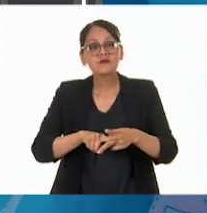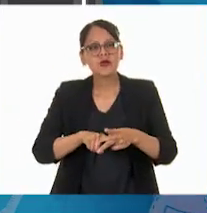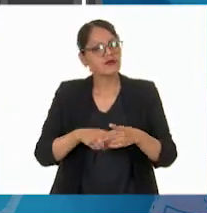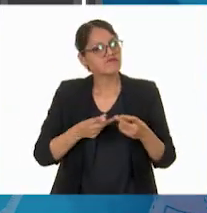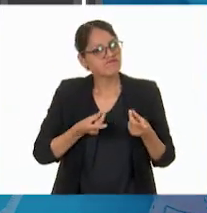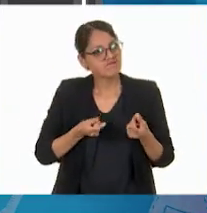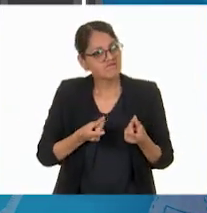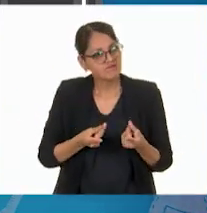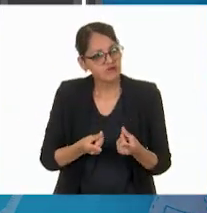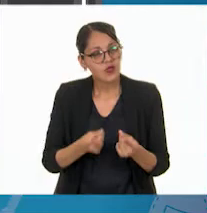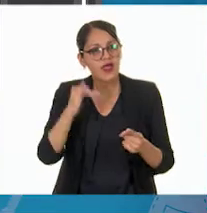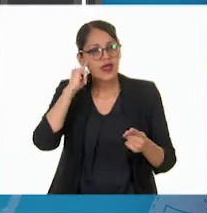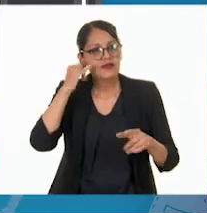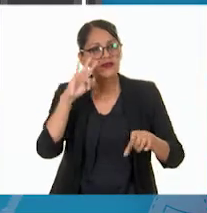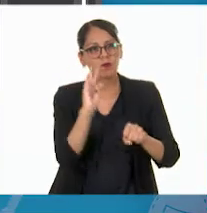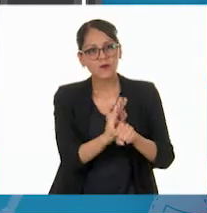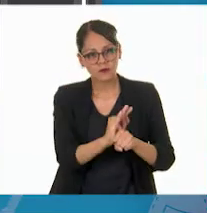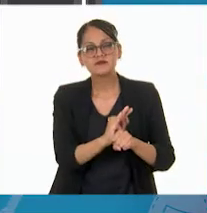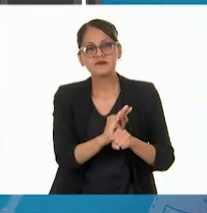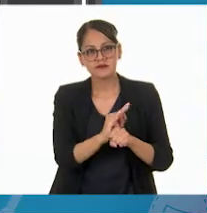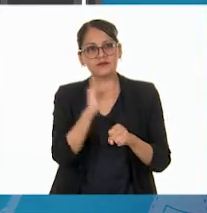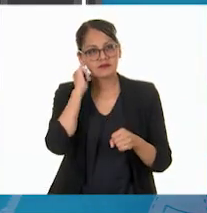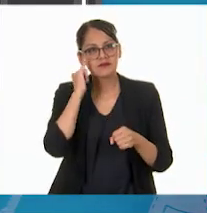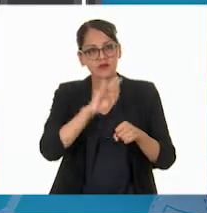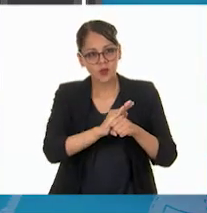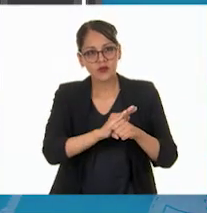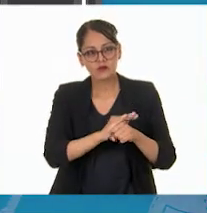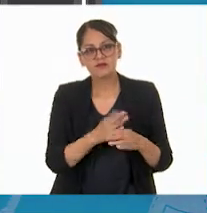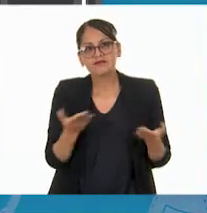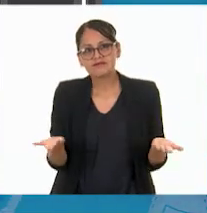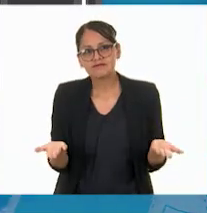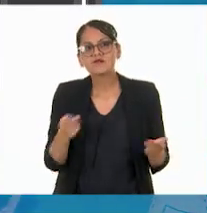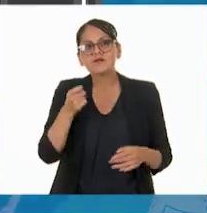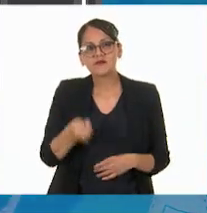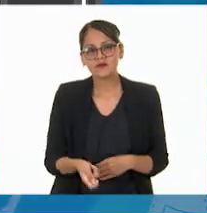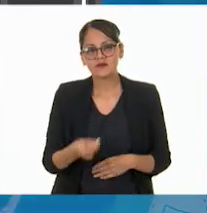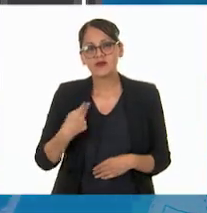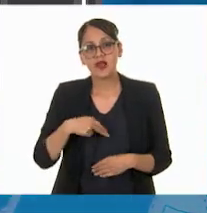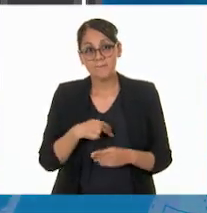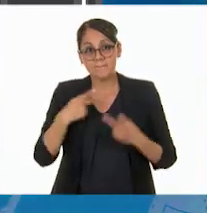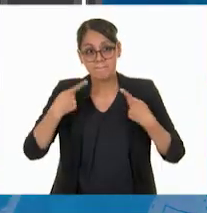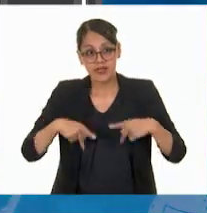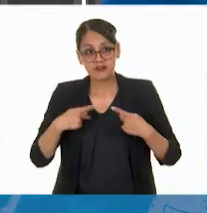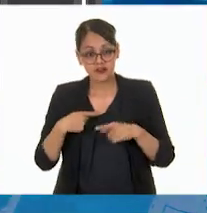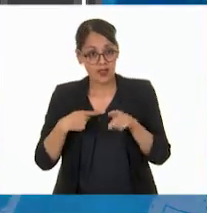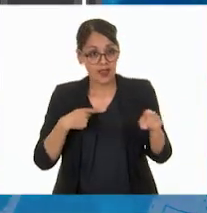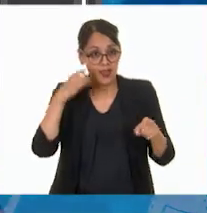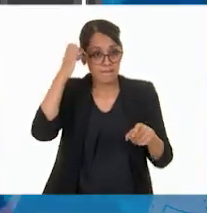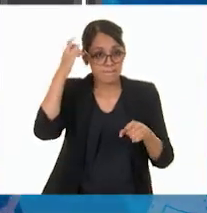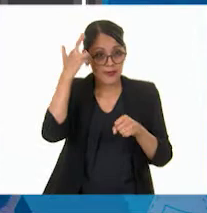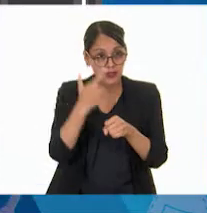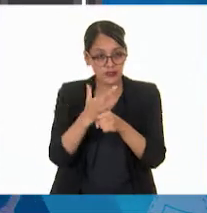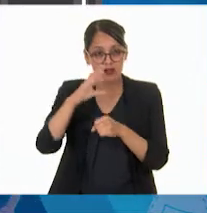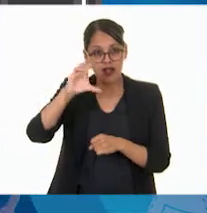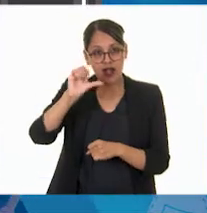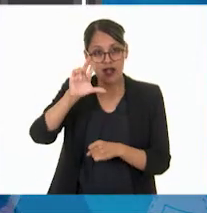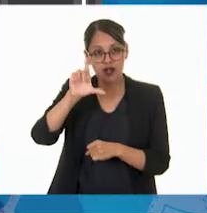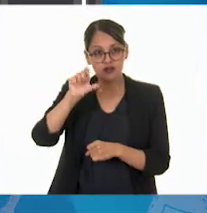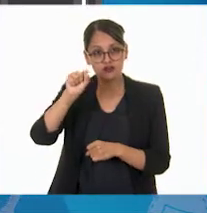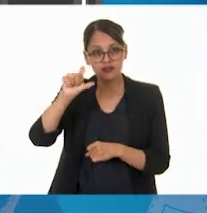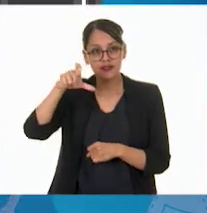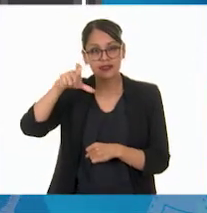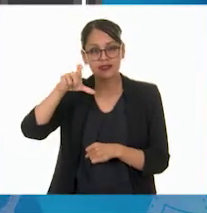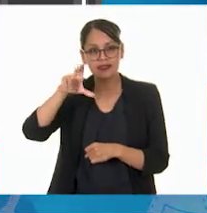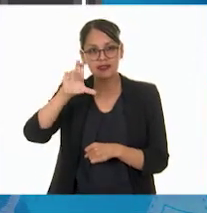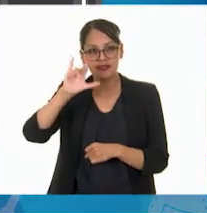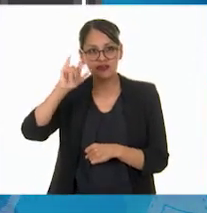férrea defensa de los indios. Entre otras cosas, lograron convencer al gran emperador Carlos V, que estaba ya en